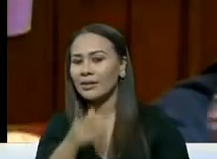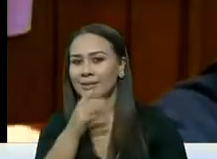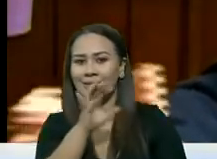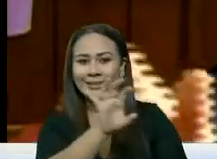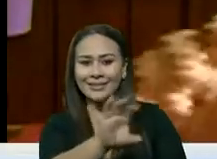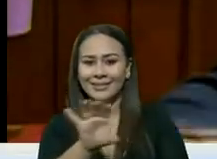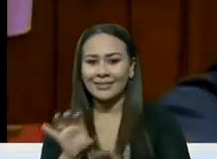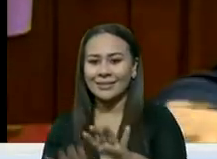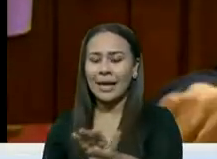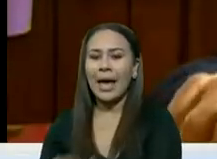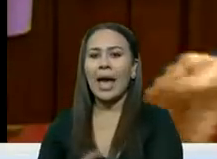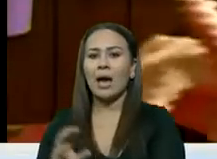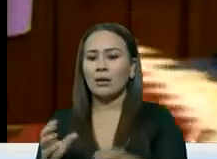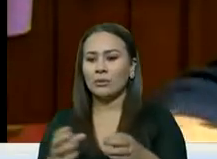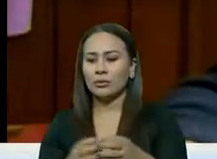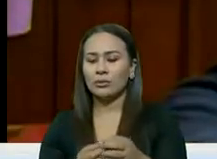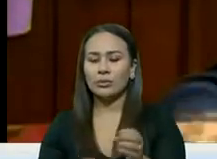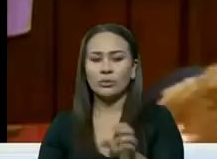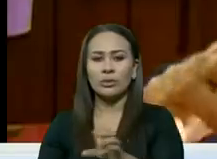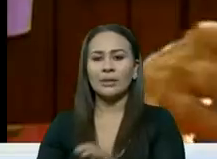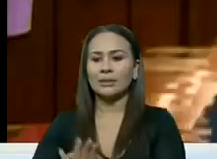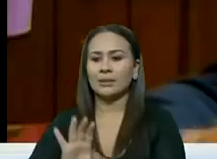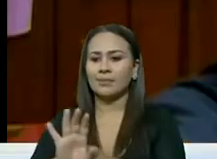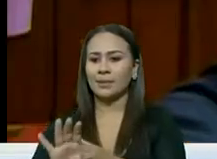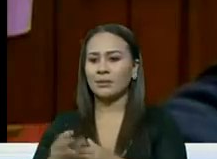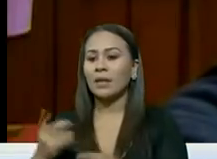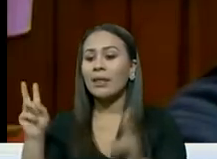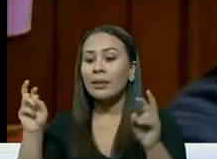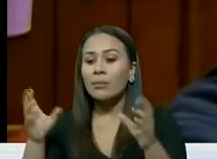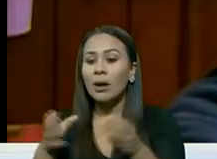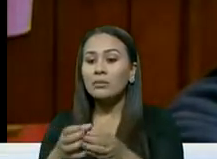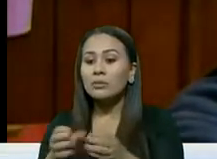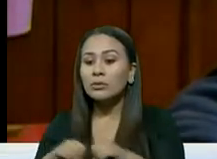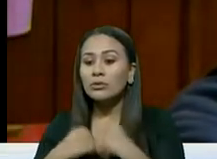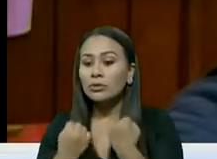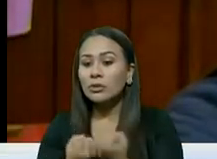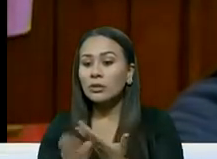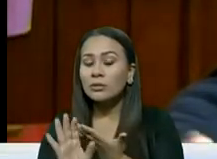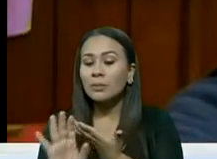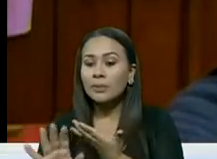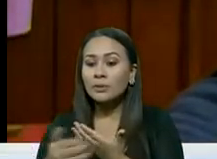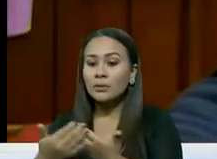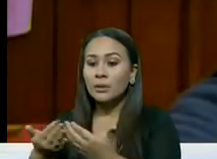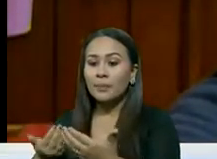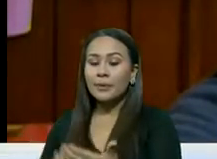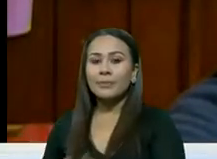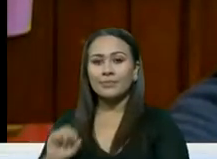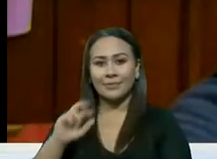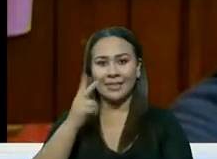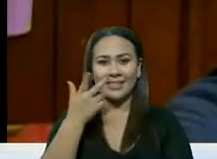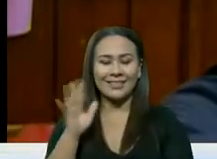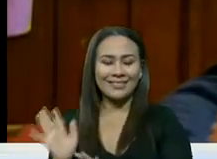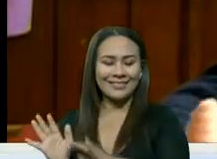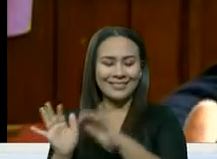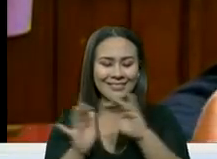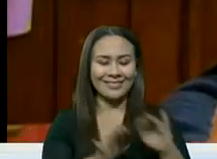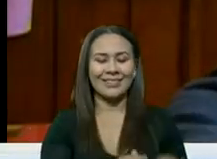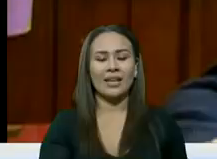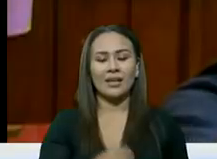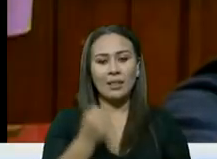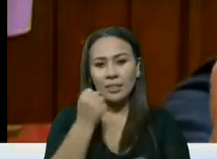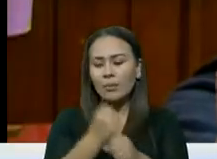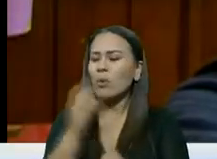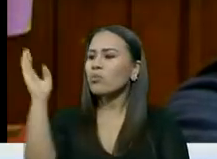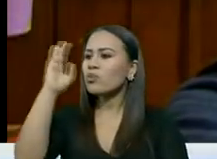organización de segundo grado, la diversificación de las organizaciones de segundo grado. Tercera década, las fuentes de trabajo,